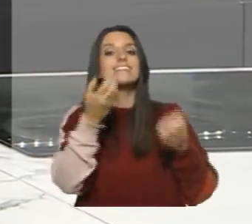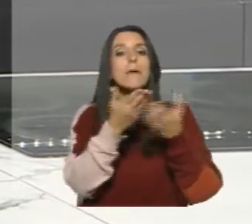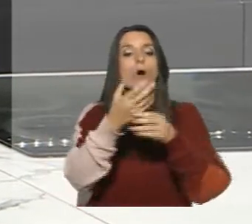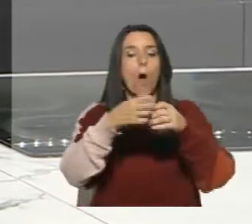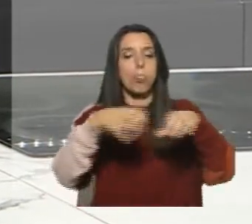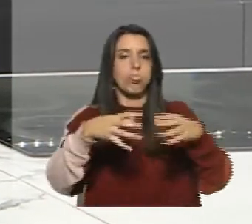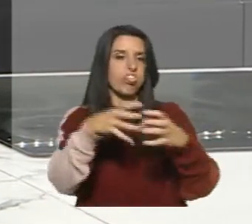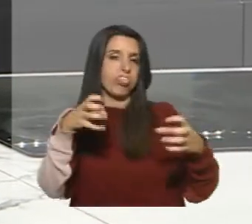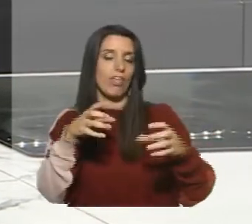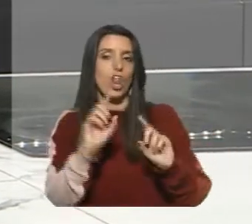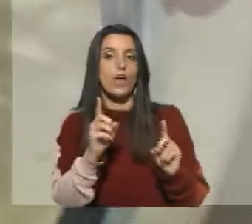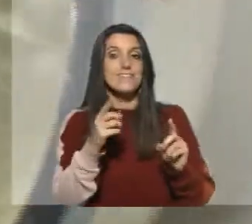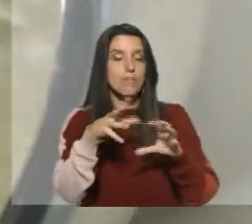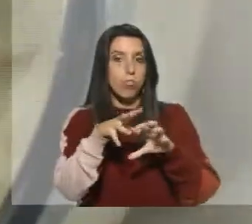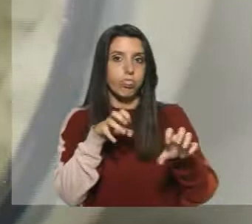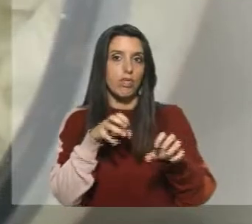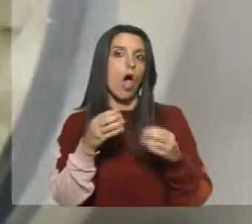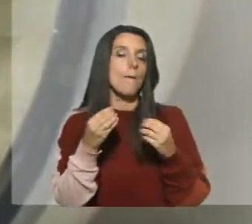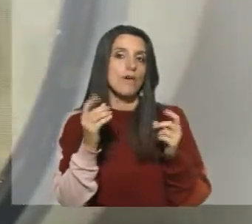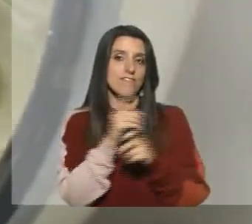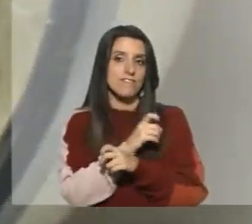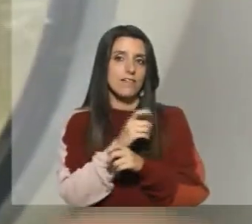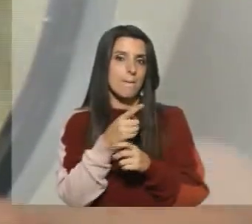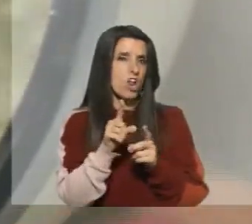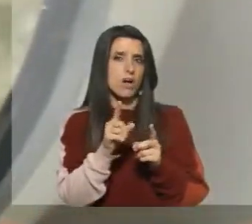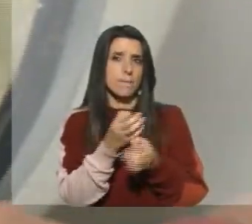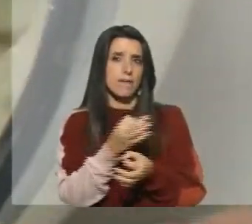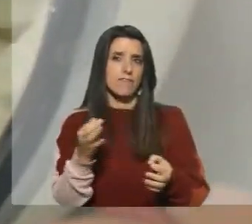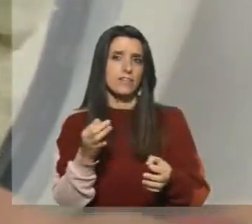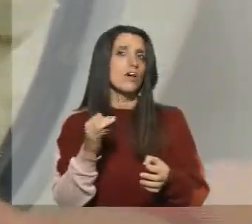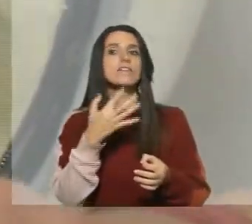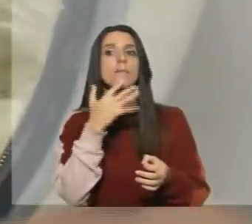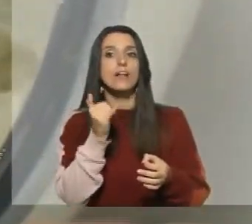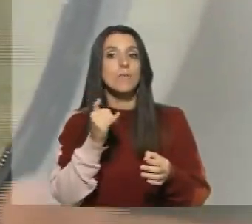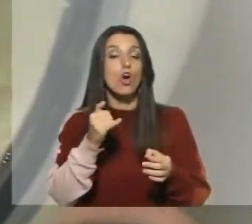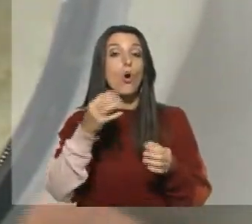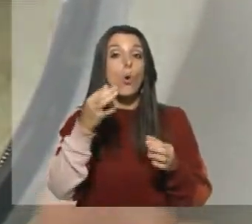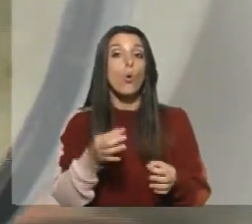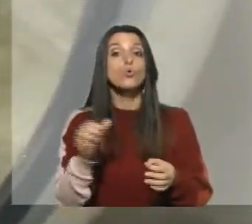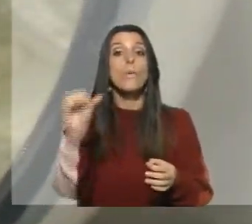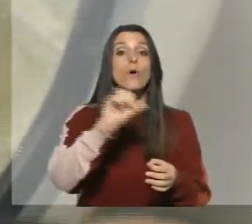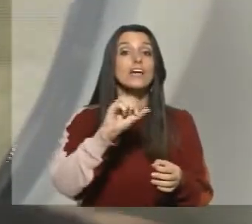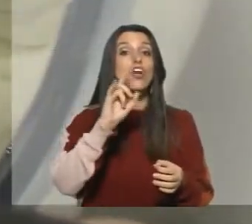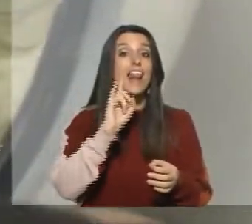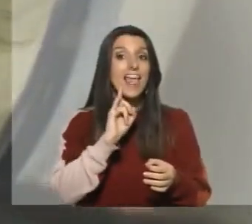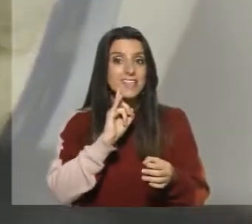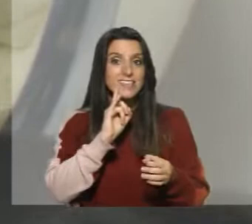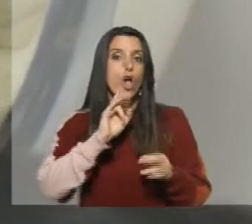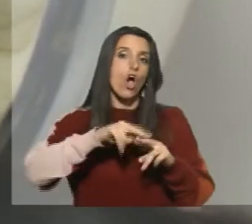perfecto. ¿Por qué? Porque si se te corta después la vuelta atrás es como muy complicado. Si se te llega a cortar, le pones un poco más de crema de leche y volvés a